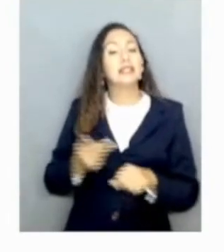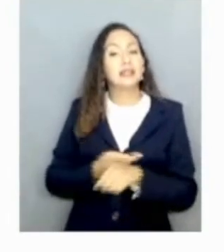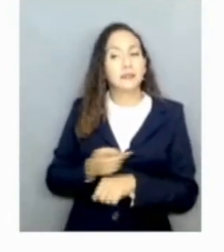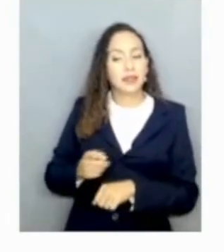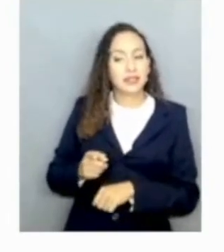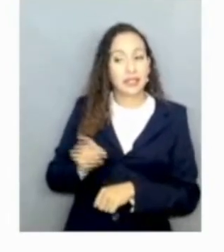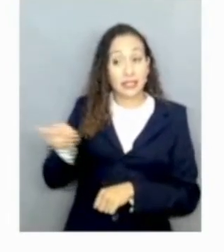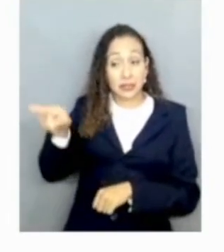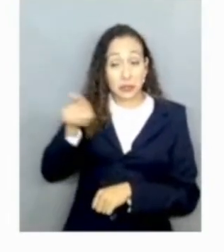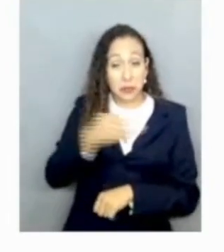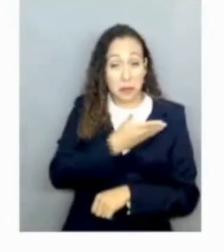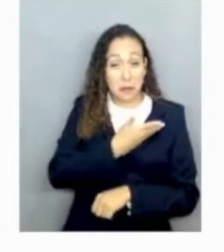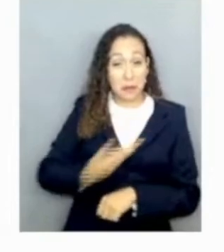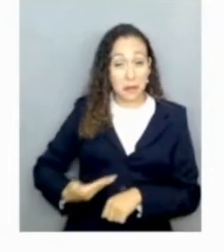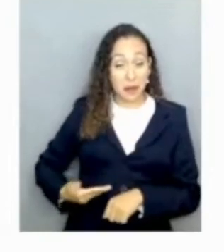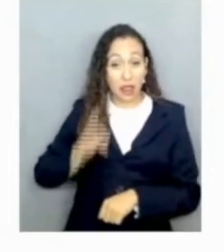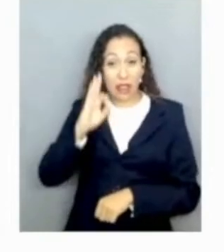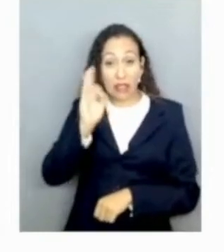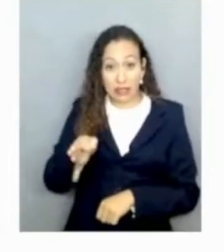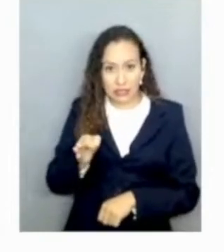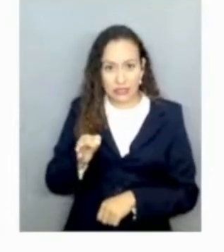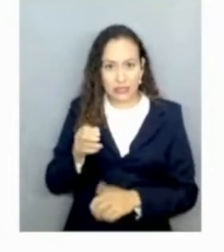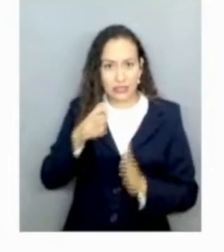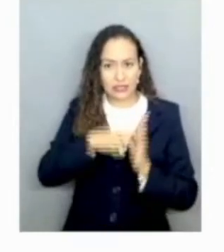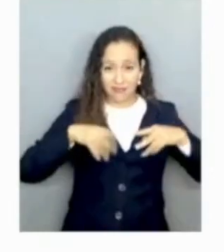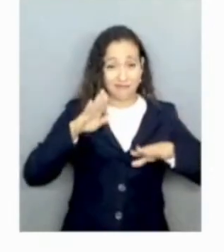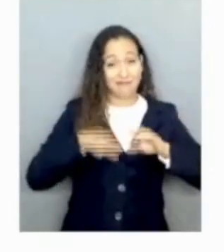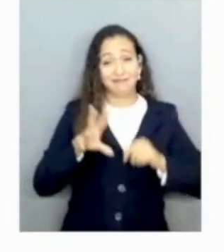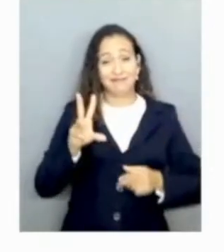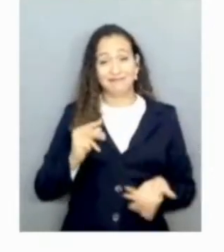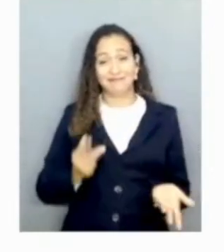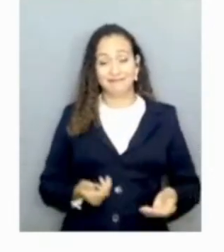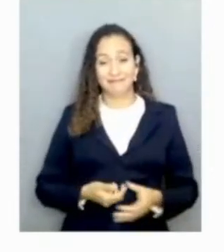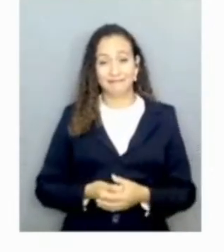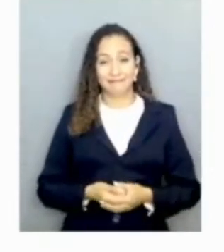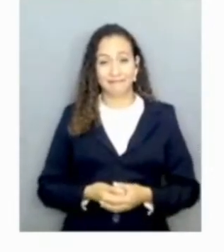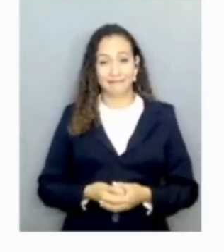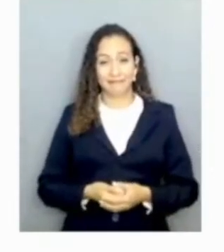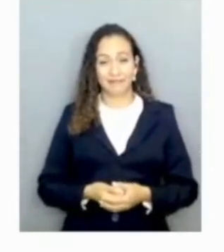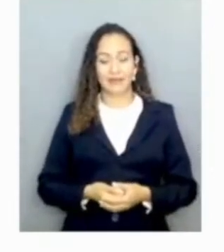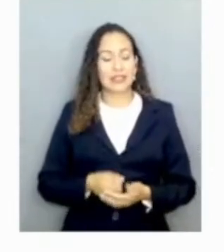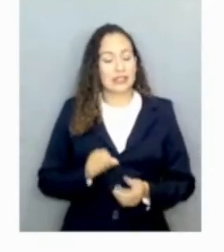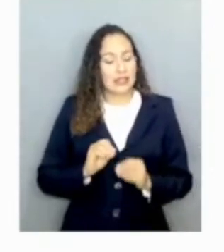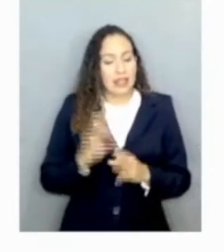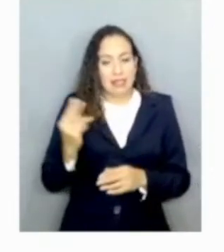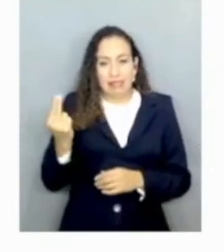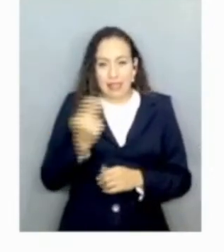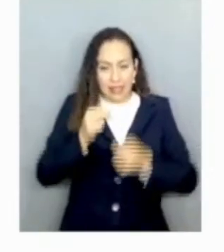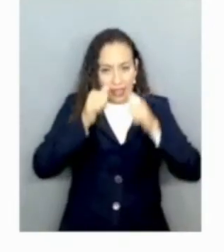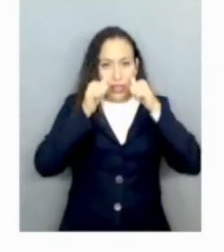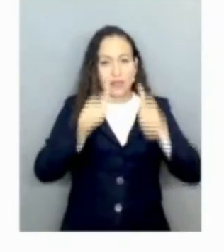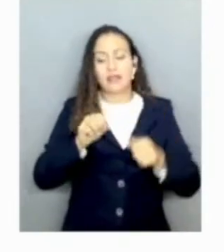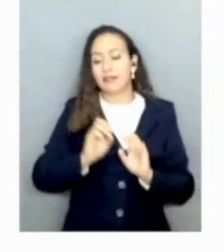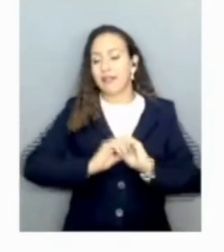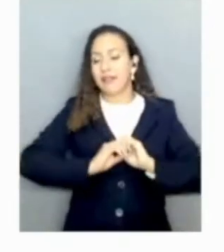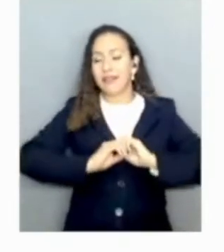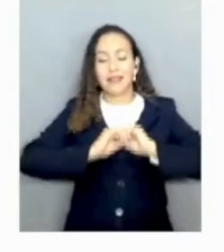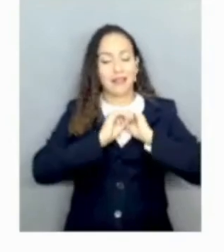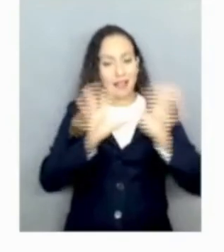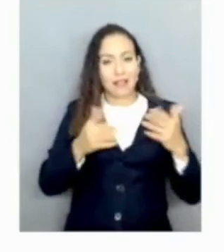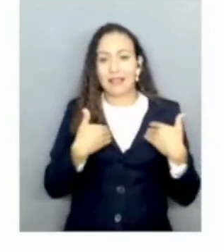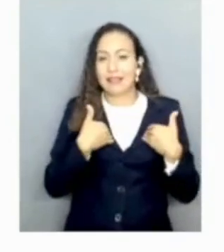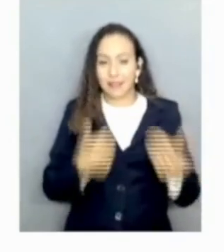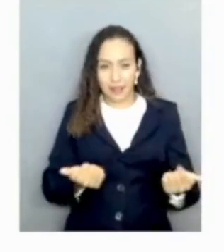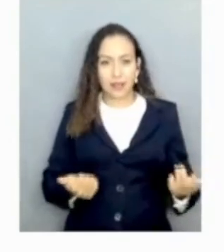justicia sino de todo nuestro país Claro que hay urgencia en resolver estas problemáticas que